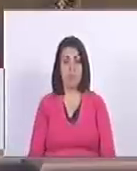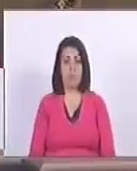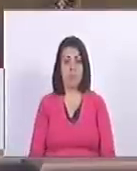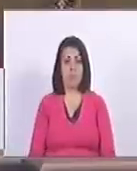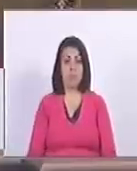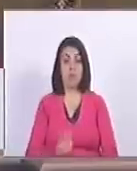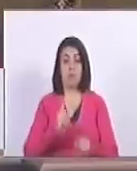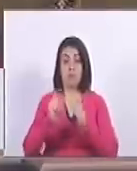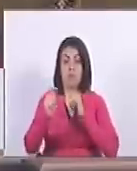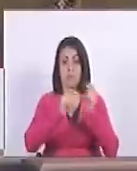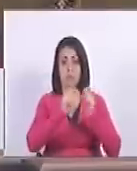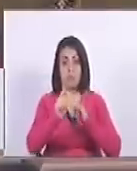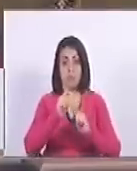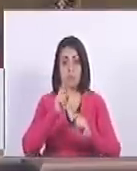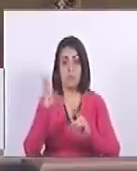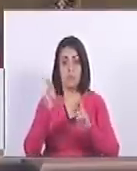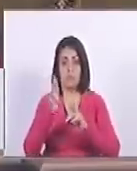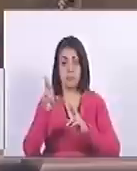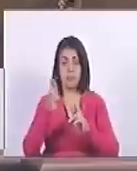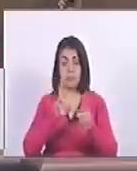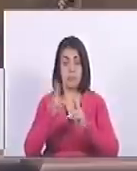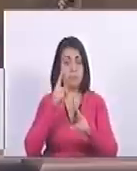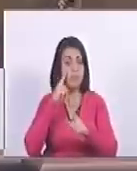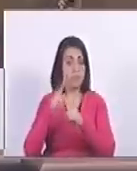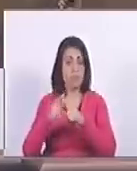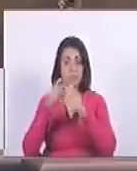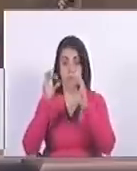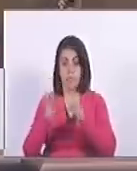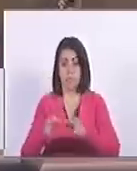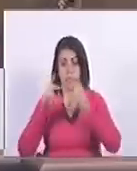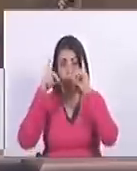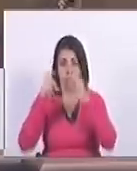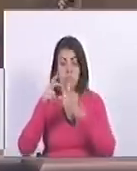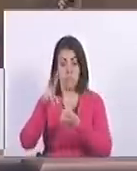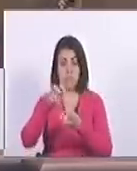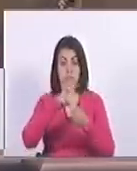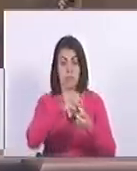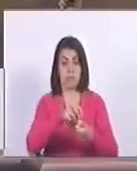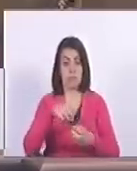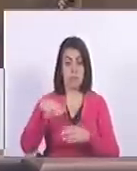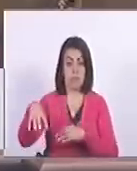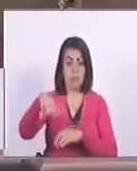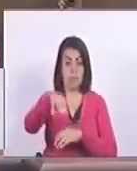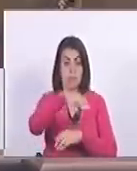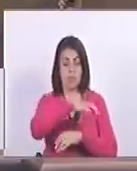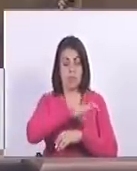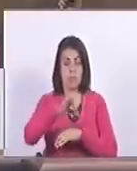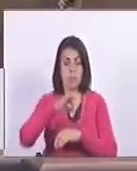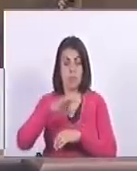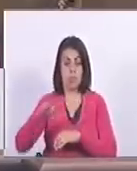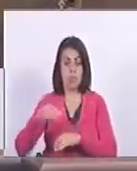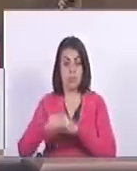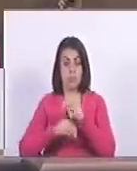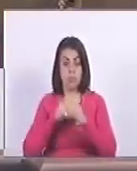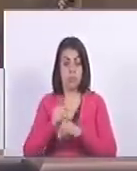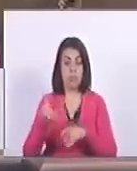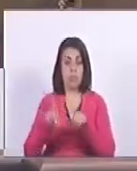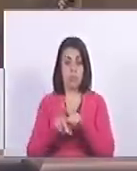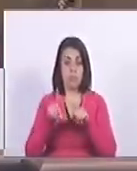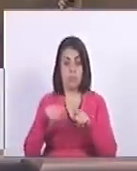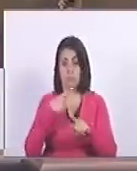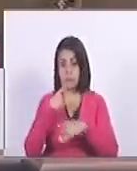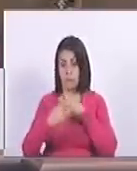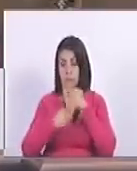los trámites relativos a la determinación, declaración y pago de tributos estatales y municipales, así como